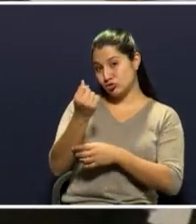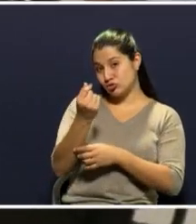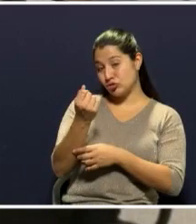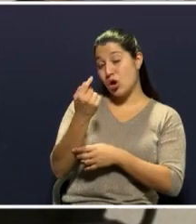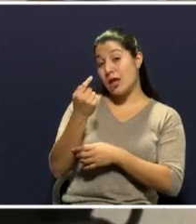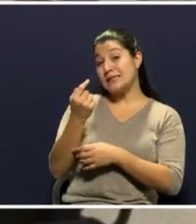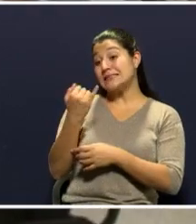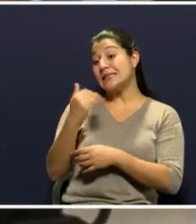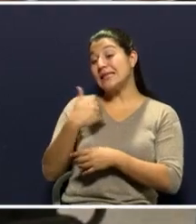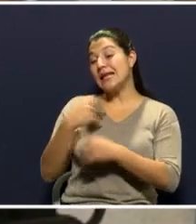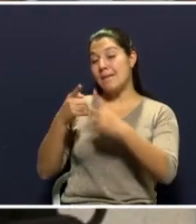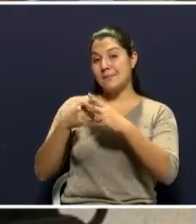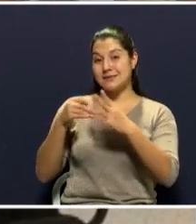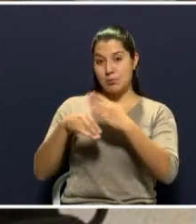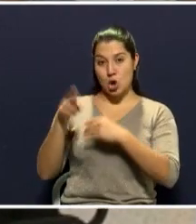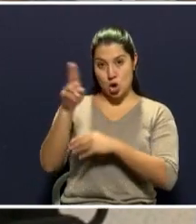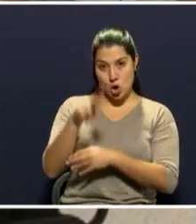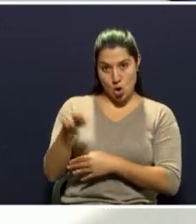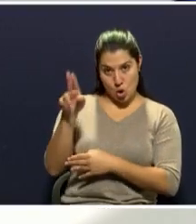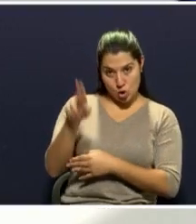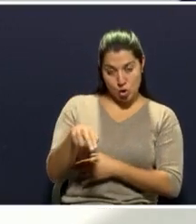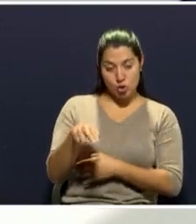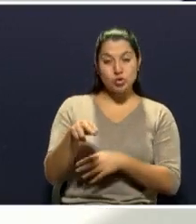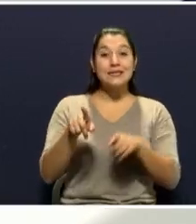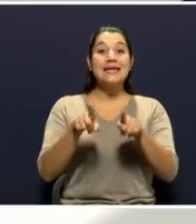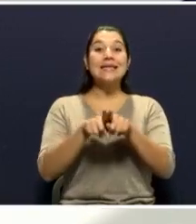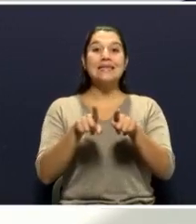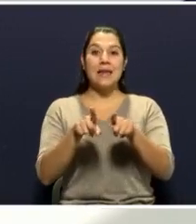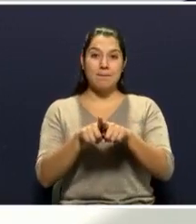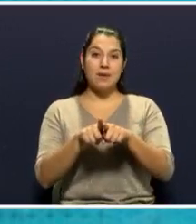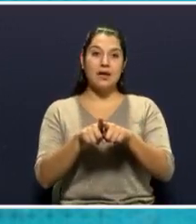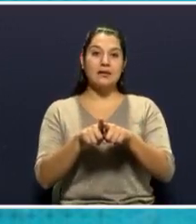en el déficit de cuenta corriente como consecuencia de la baja de las